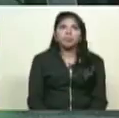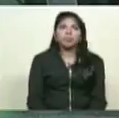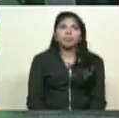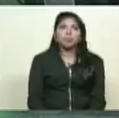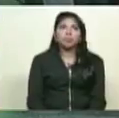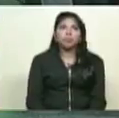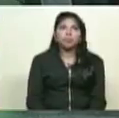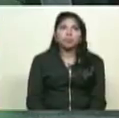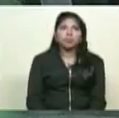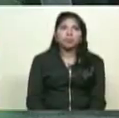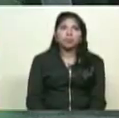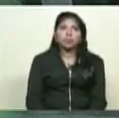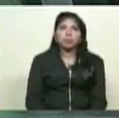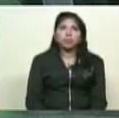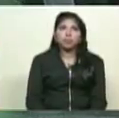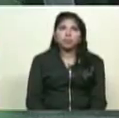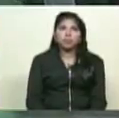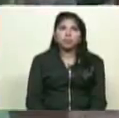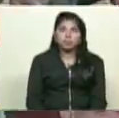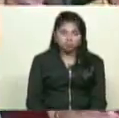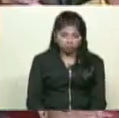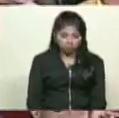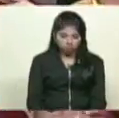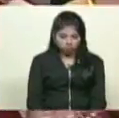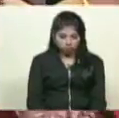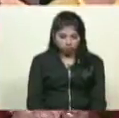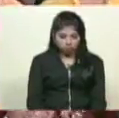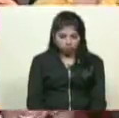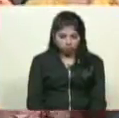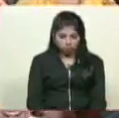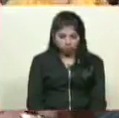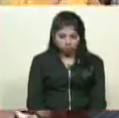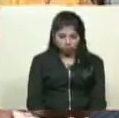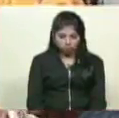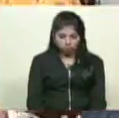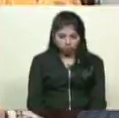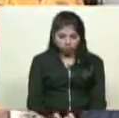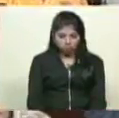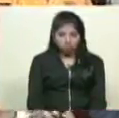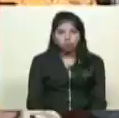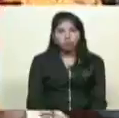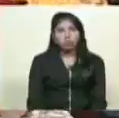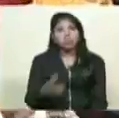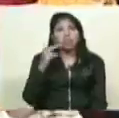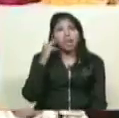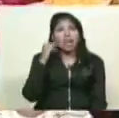El nieto de Andresote y bisnieto de María Leonza, Raúl.